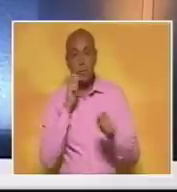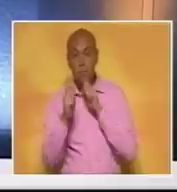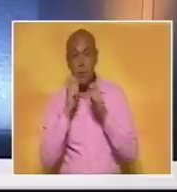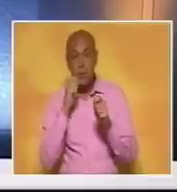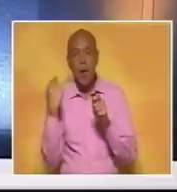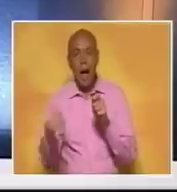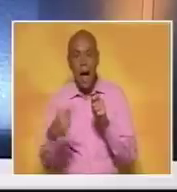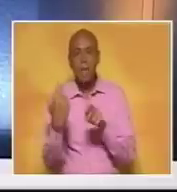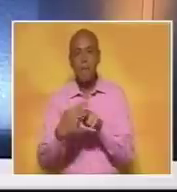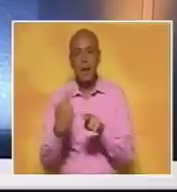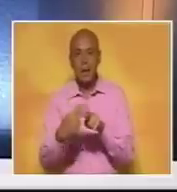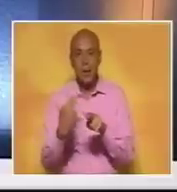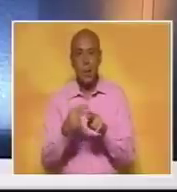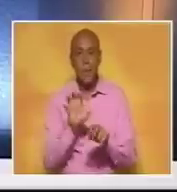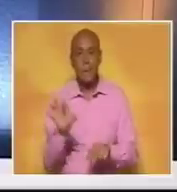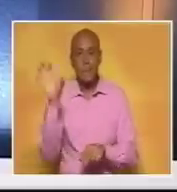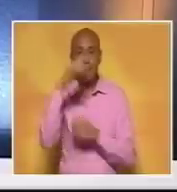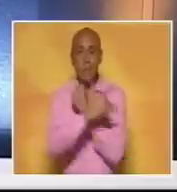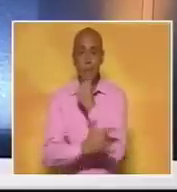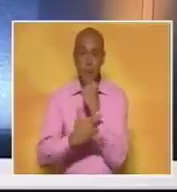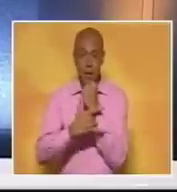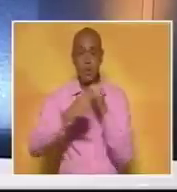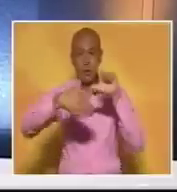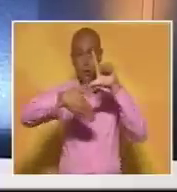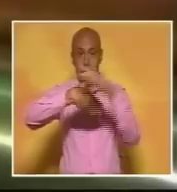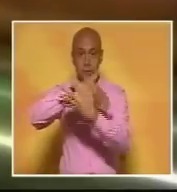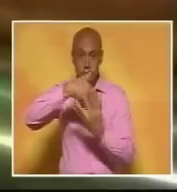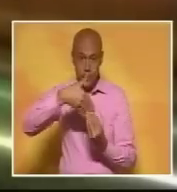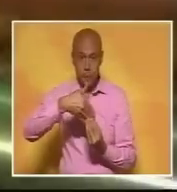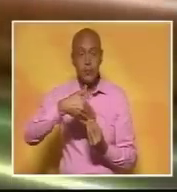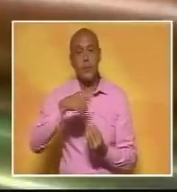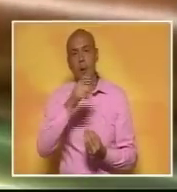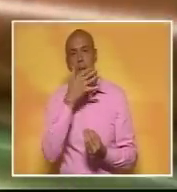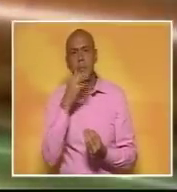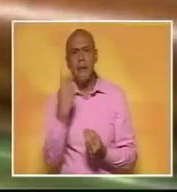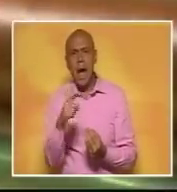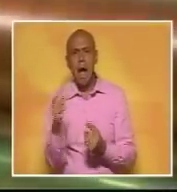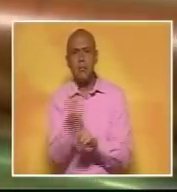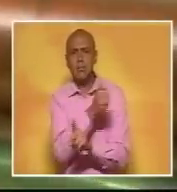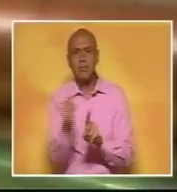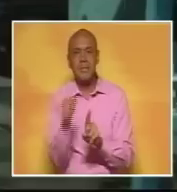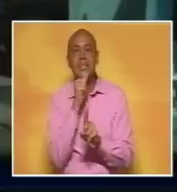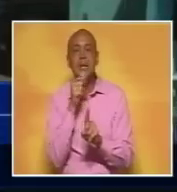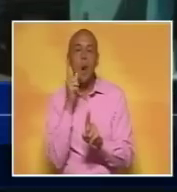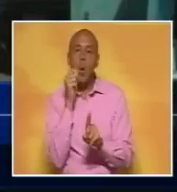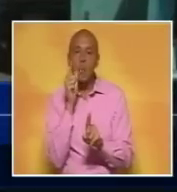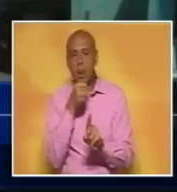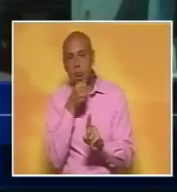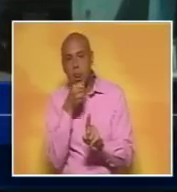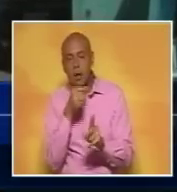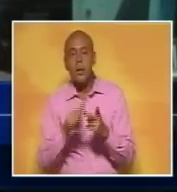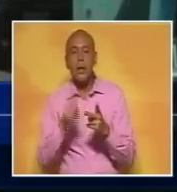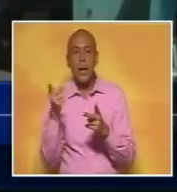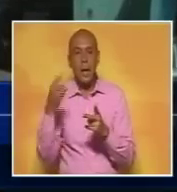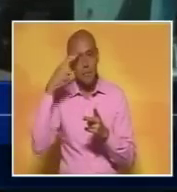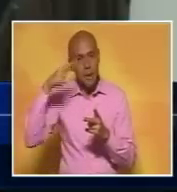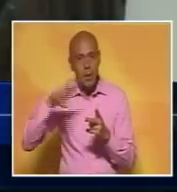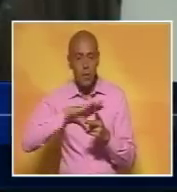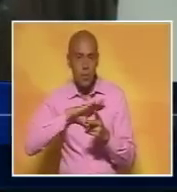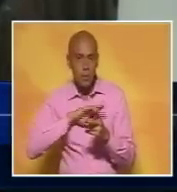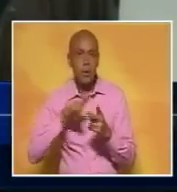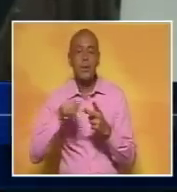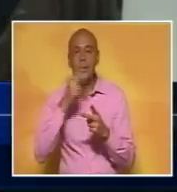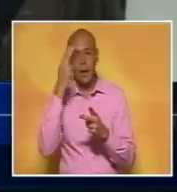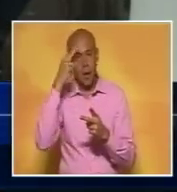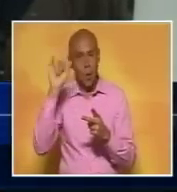bajo amenaza en varios países del continente americano. El documento refleja agresiones a periodistas en México, Brasil, Colombia, Haití y